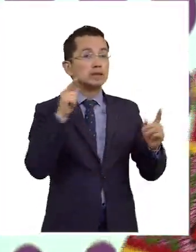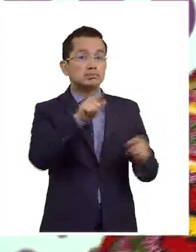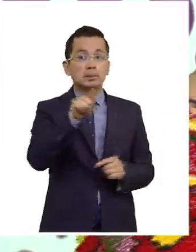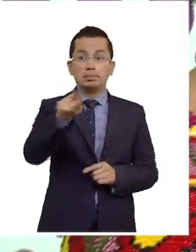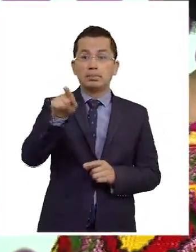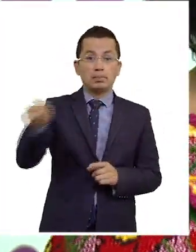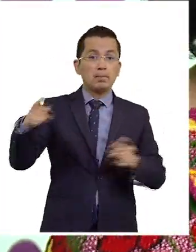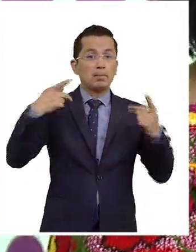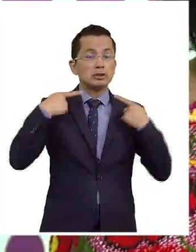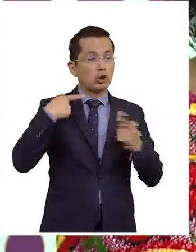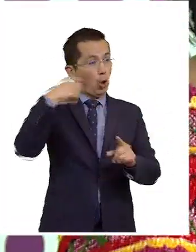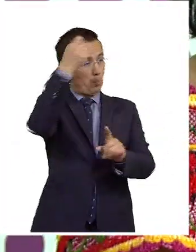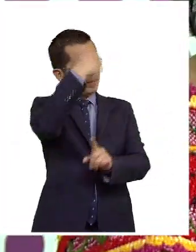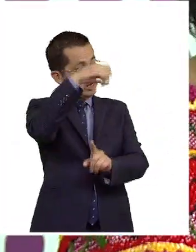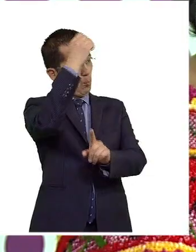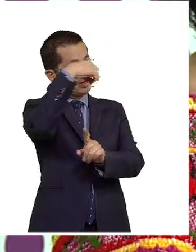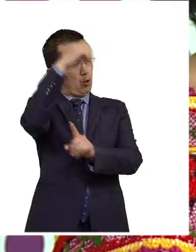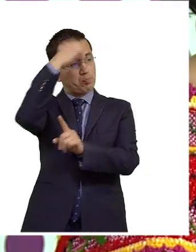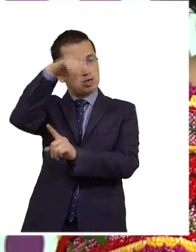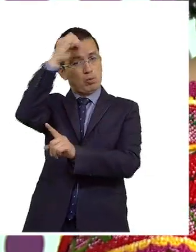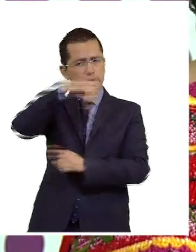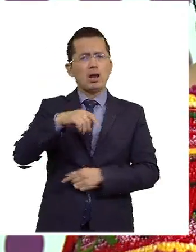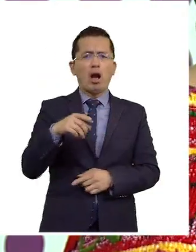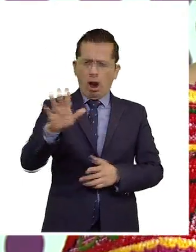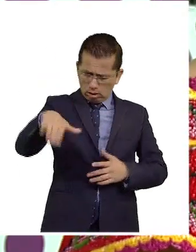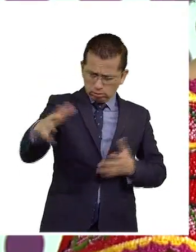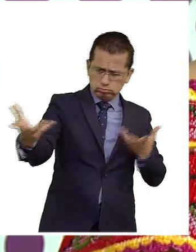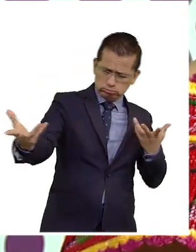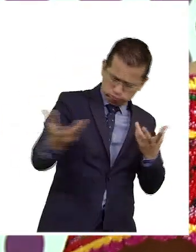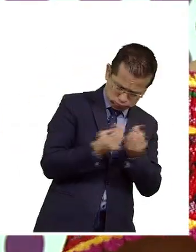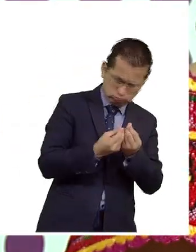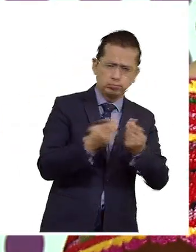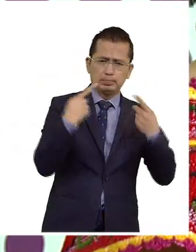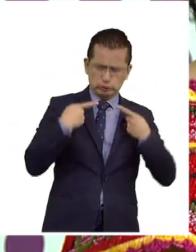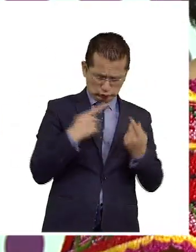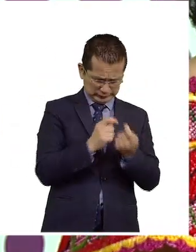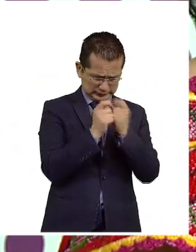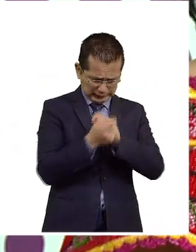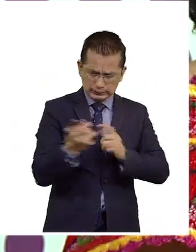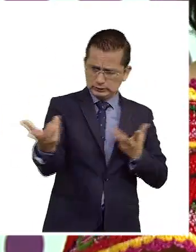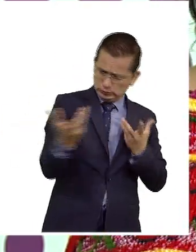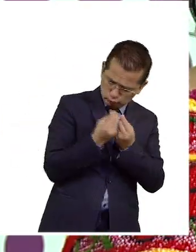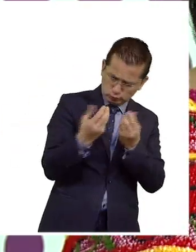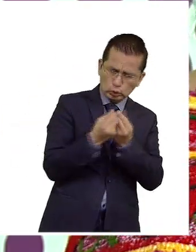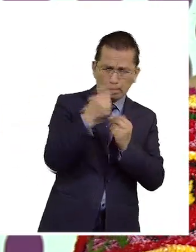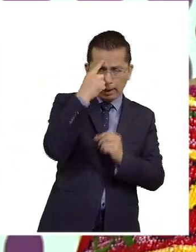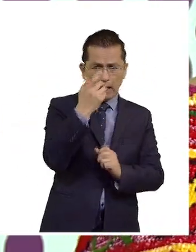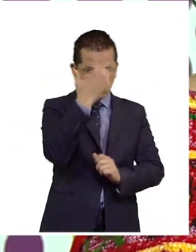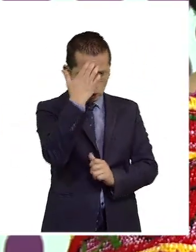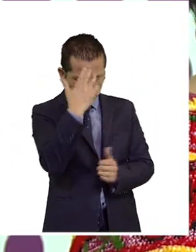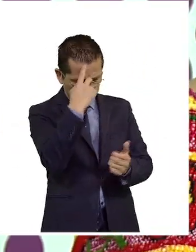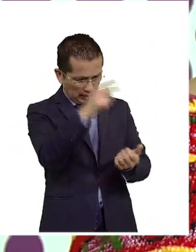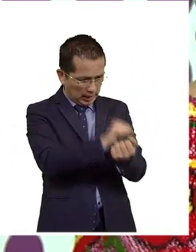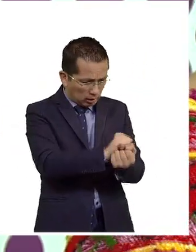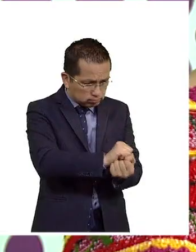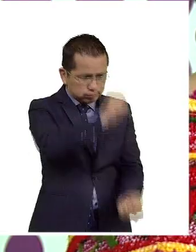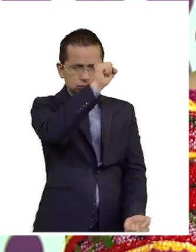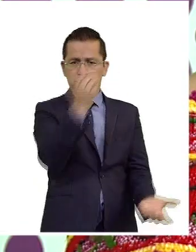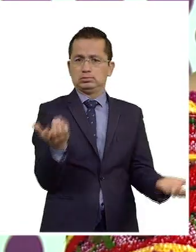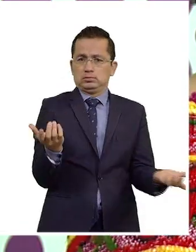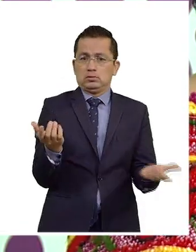sobre estas experiencias que realmente se acercaran a conocer a personas que pasan por ahí. Porque si algo no queremos es